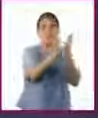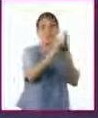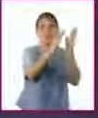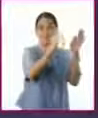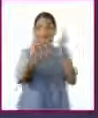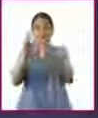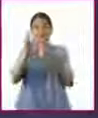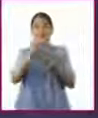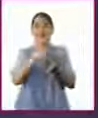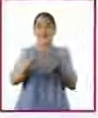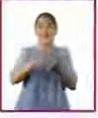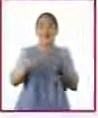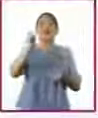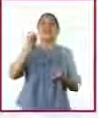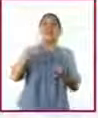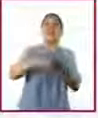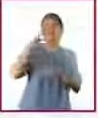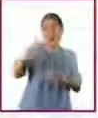de la abuela.